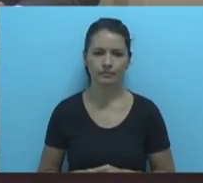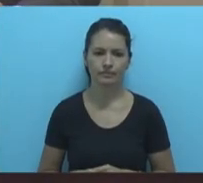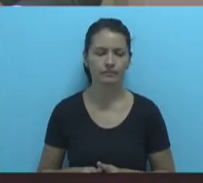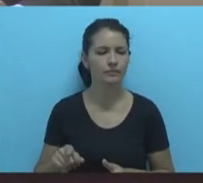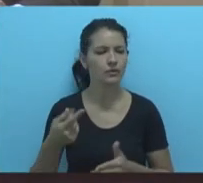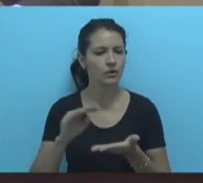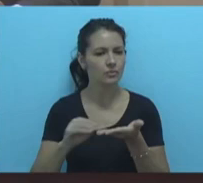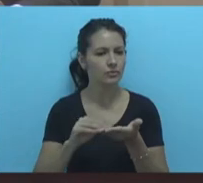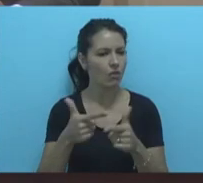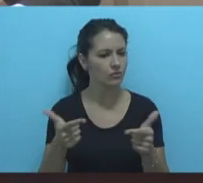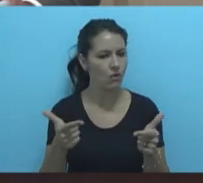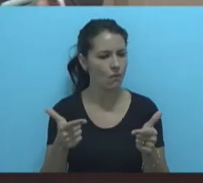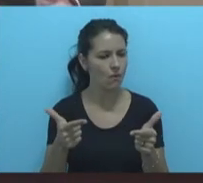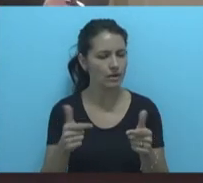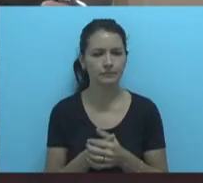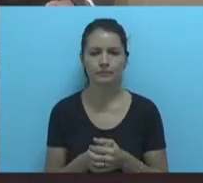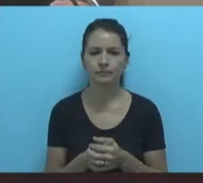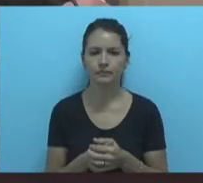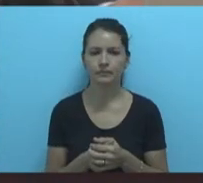otro diputado o ninguna otra diputada tiene